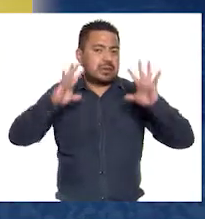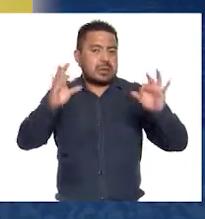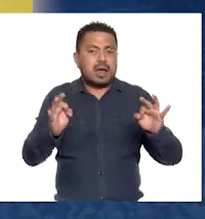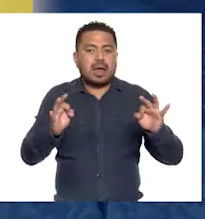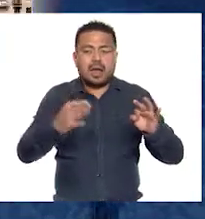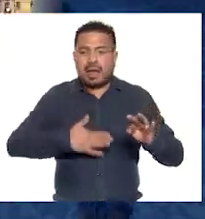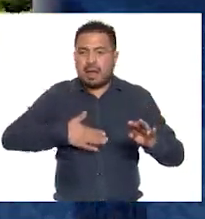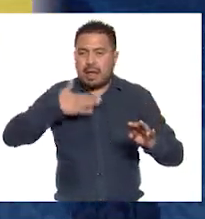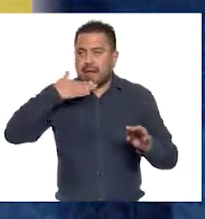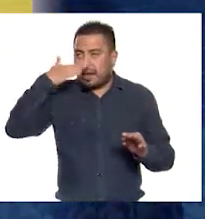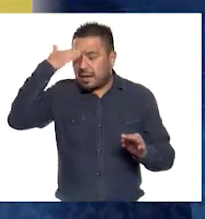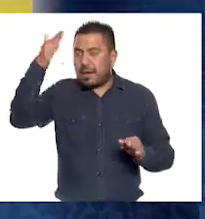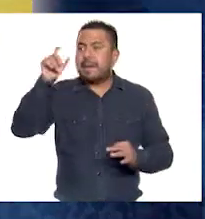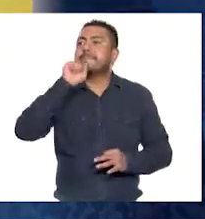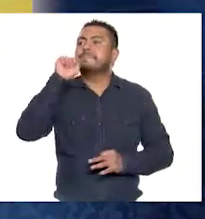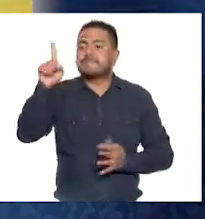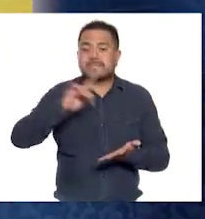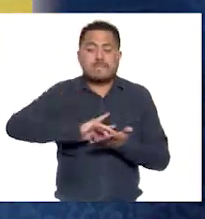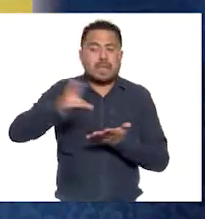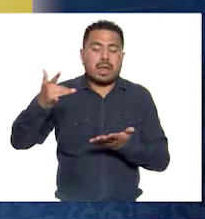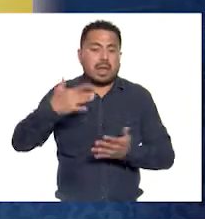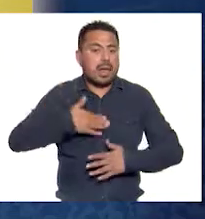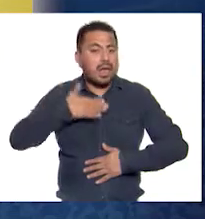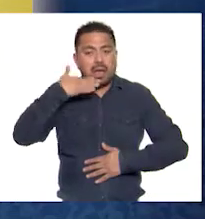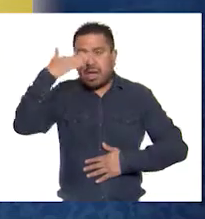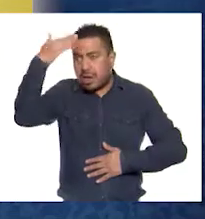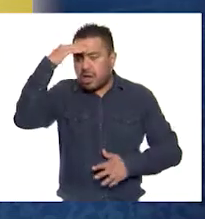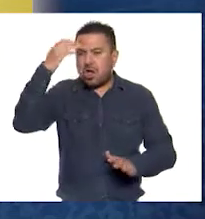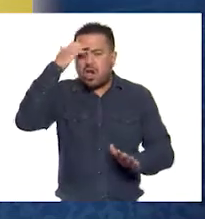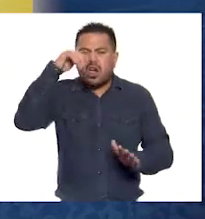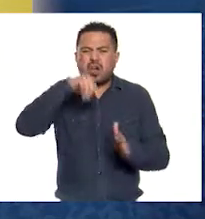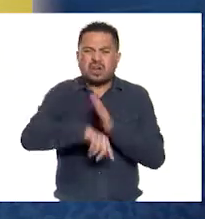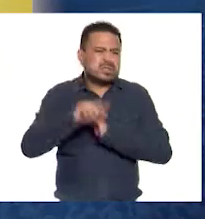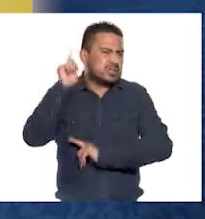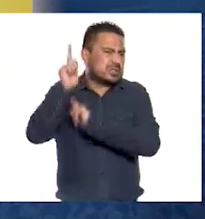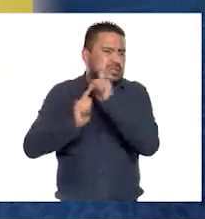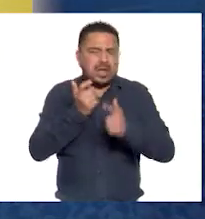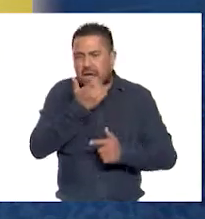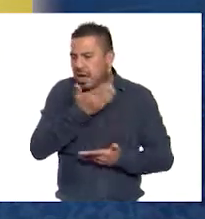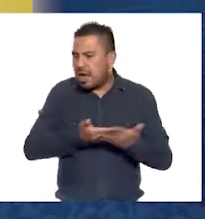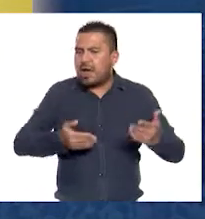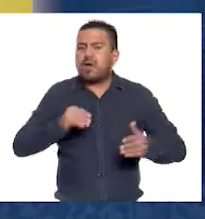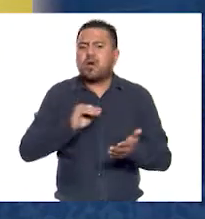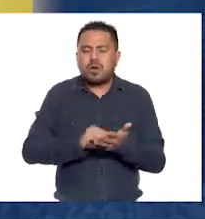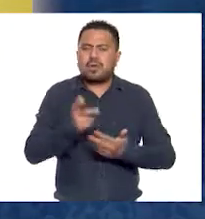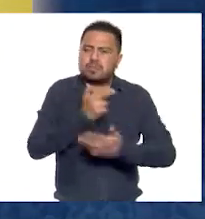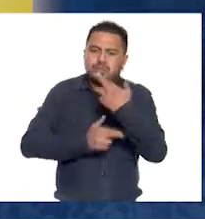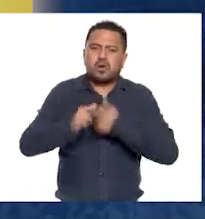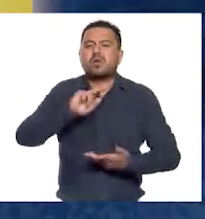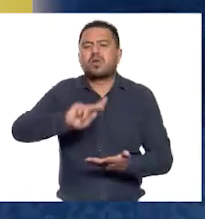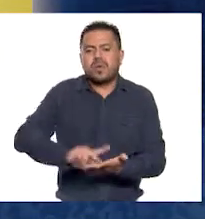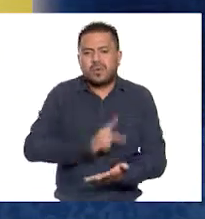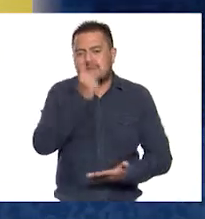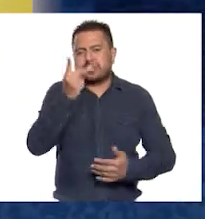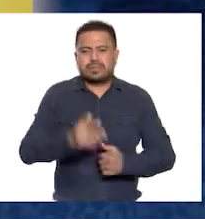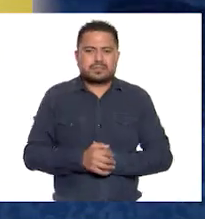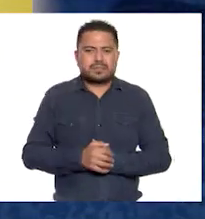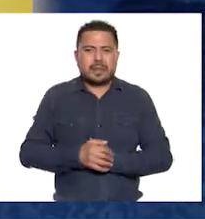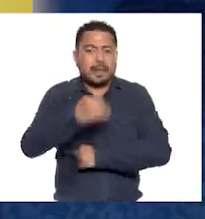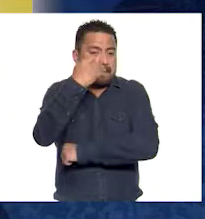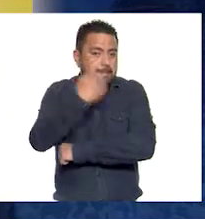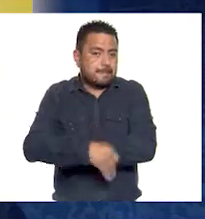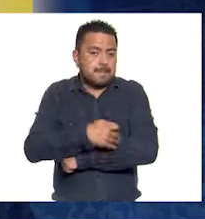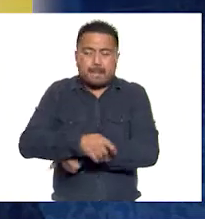árabe. También, gracias a los árabes, los conocimientos de la Grecia clásica se retomaron nuevamente.